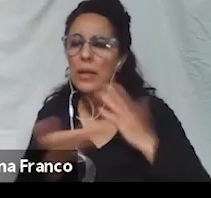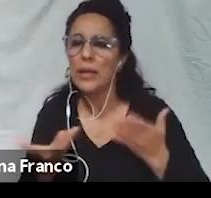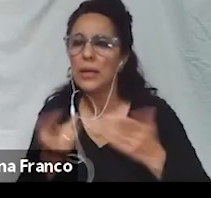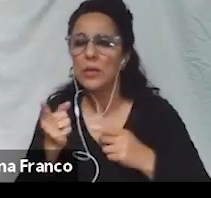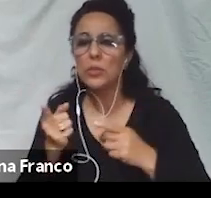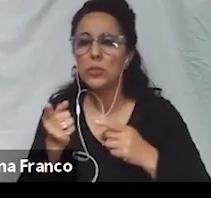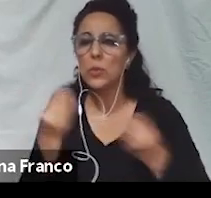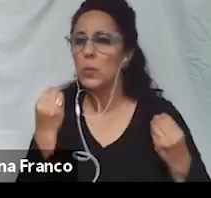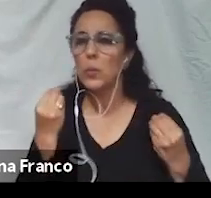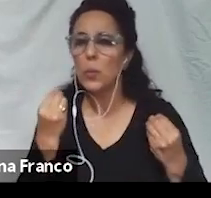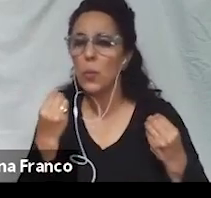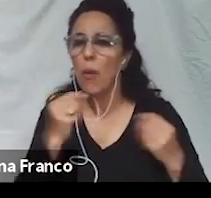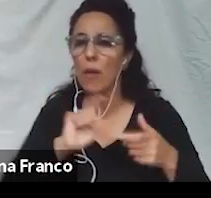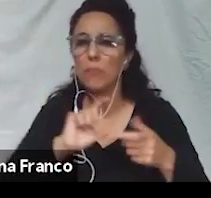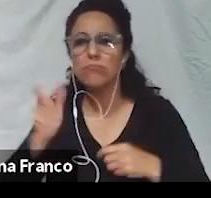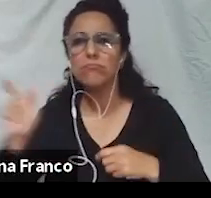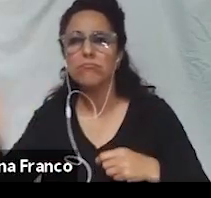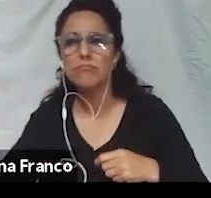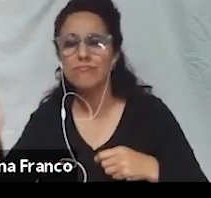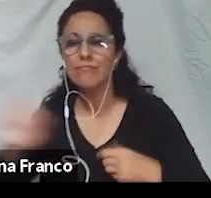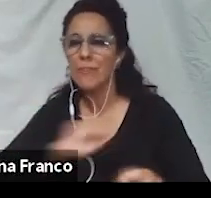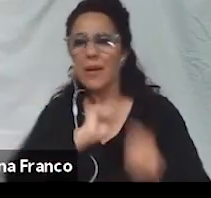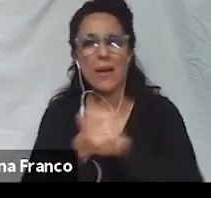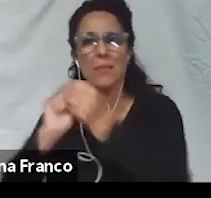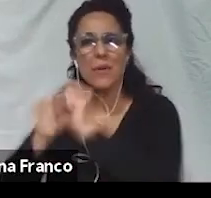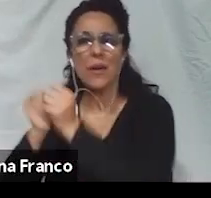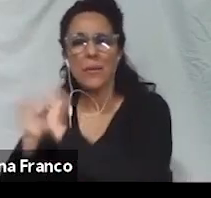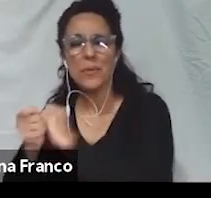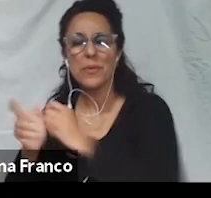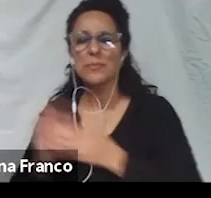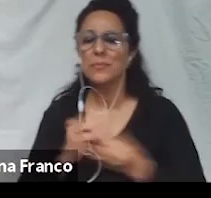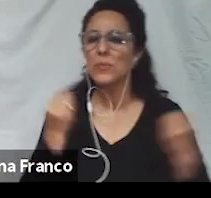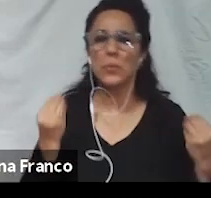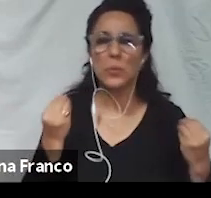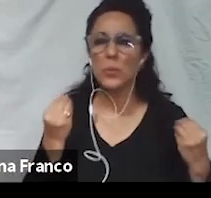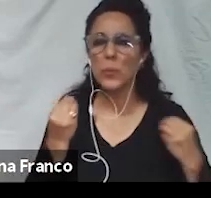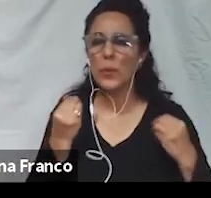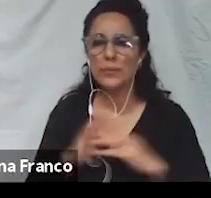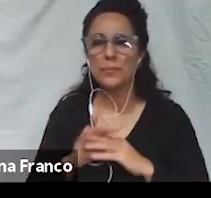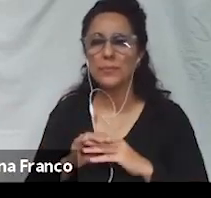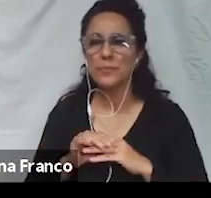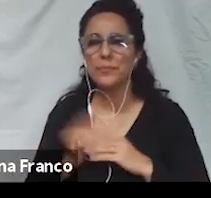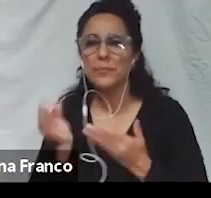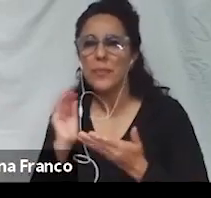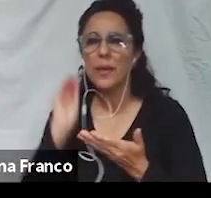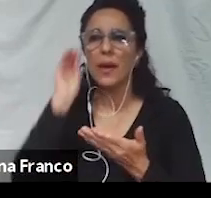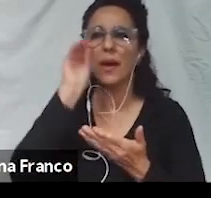muy importante saber qué versión, porque las aplicaciones cambian constantemente, y sobre todo si estoy trabajando